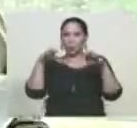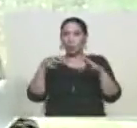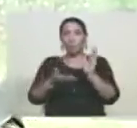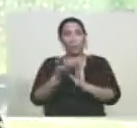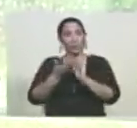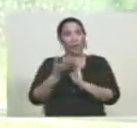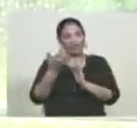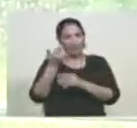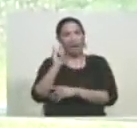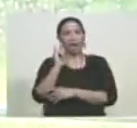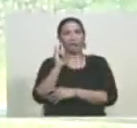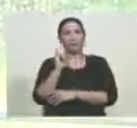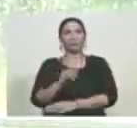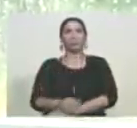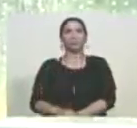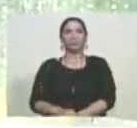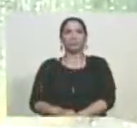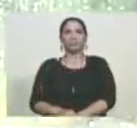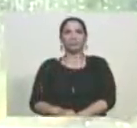adentro.